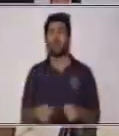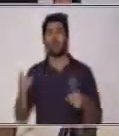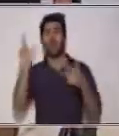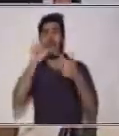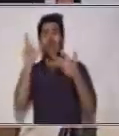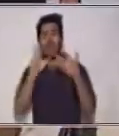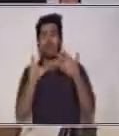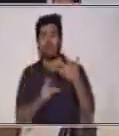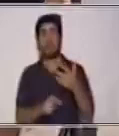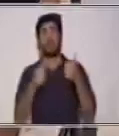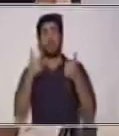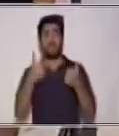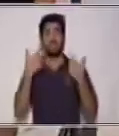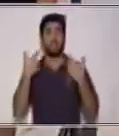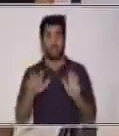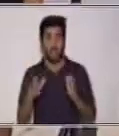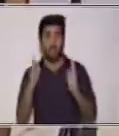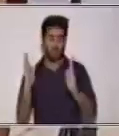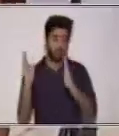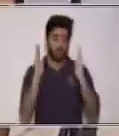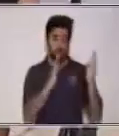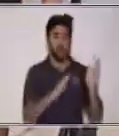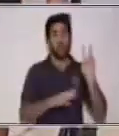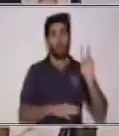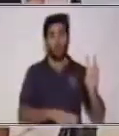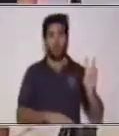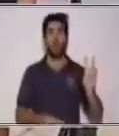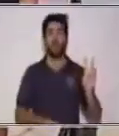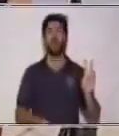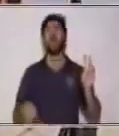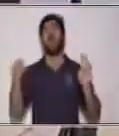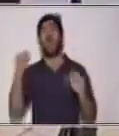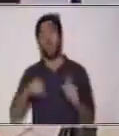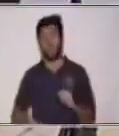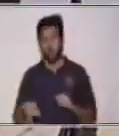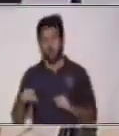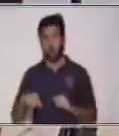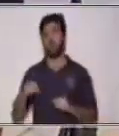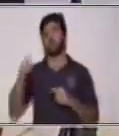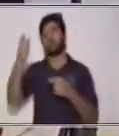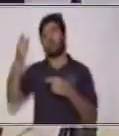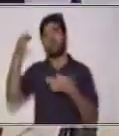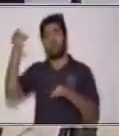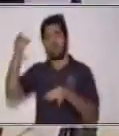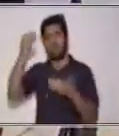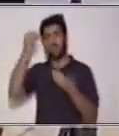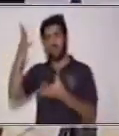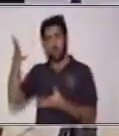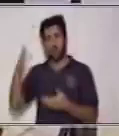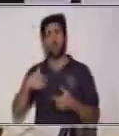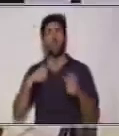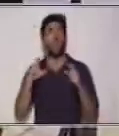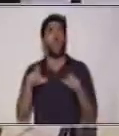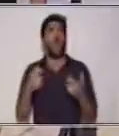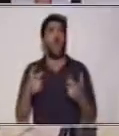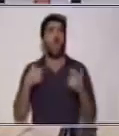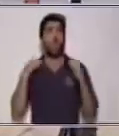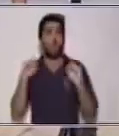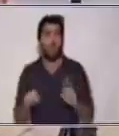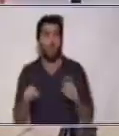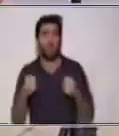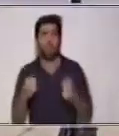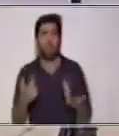características, ahora pensemos un poco. El informe, en cómo se podía clasificar. A